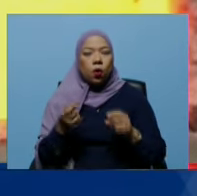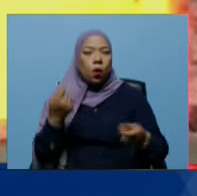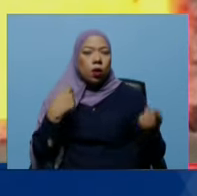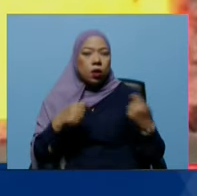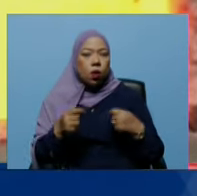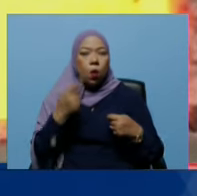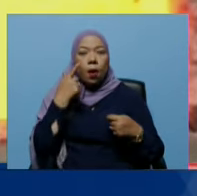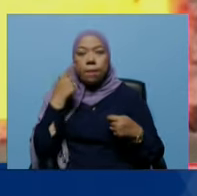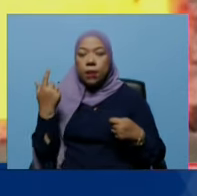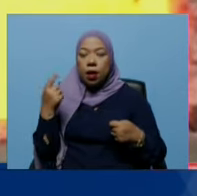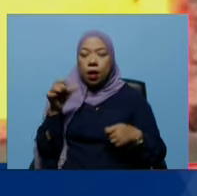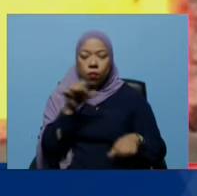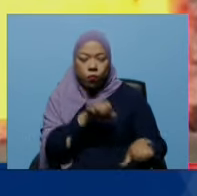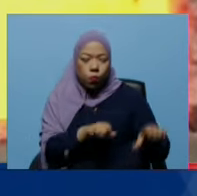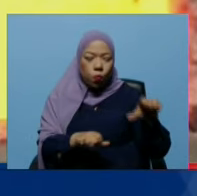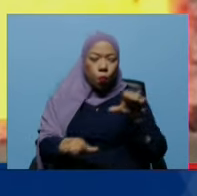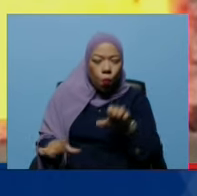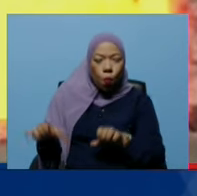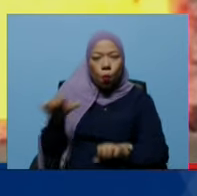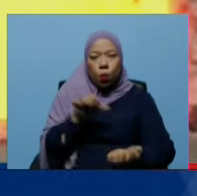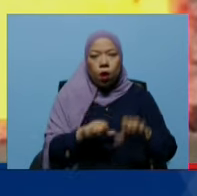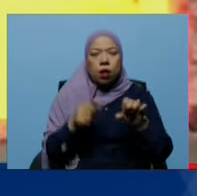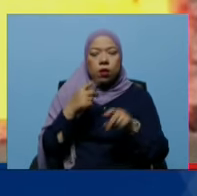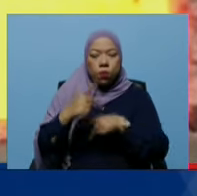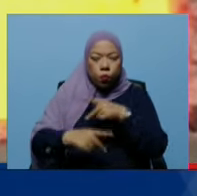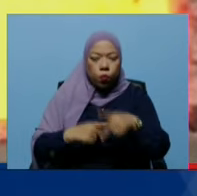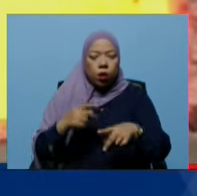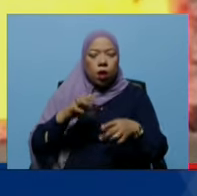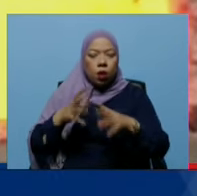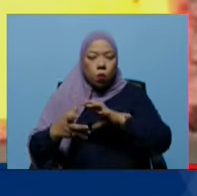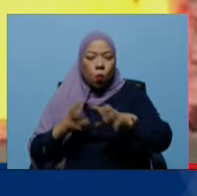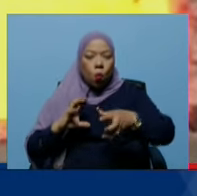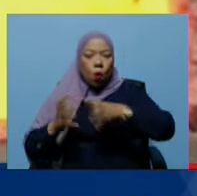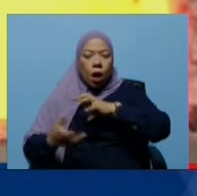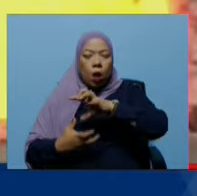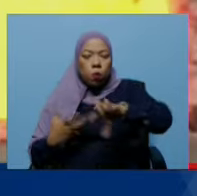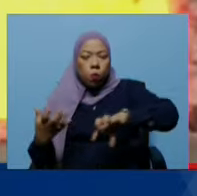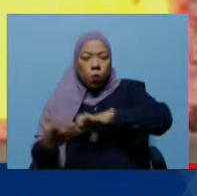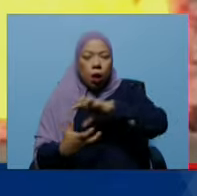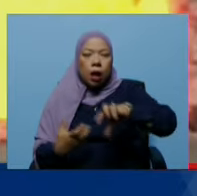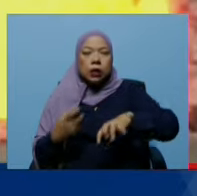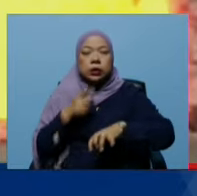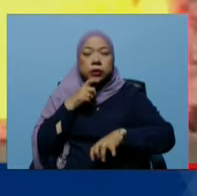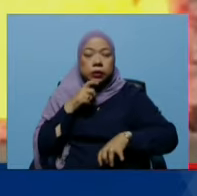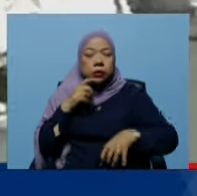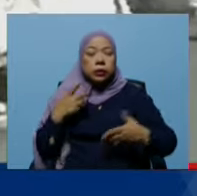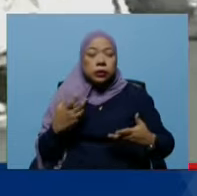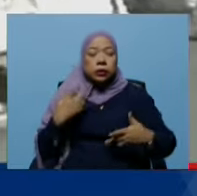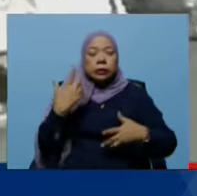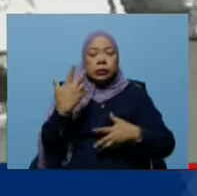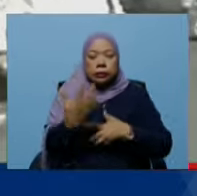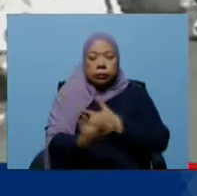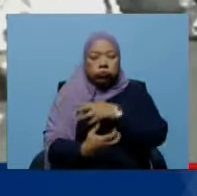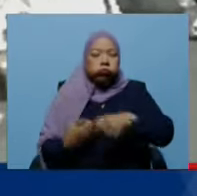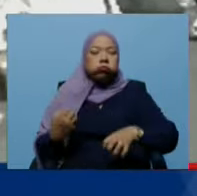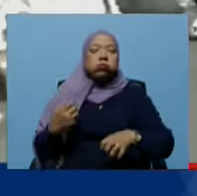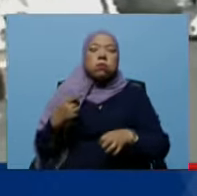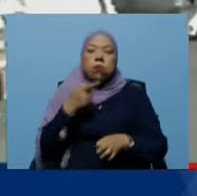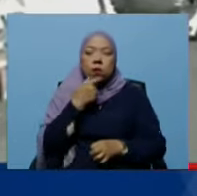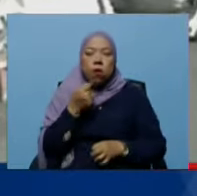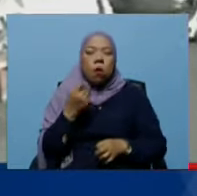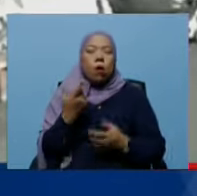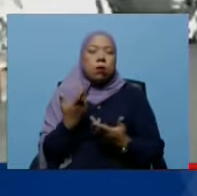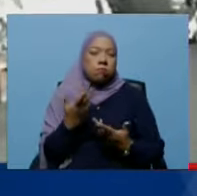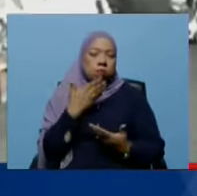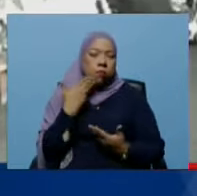colado. Y también yo le decía al presidente que en los próximos días, los próximos meses,